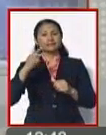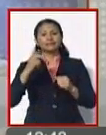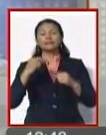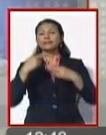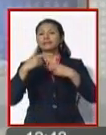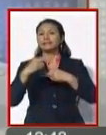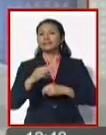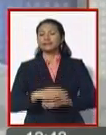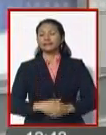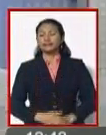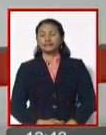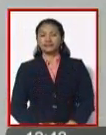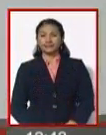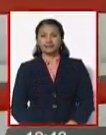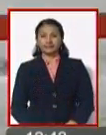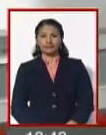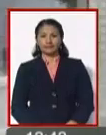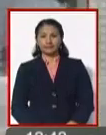nivel del municipio.